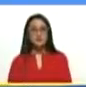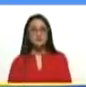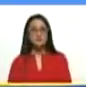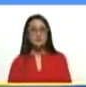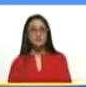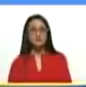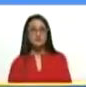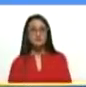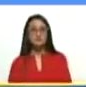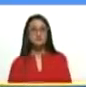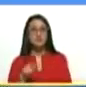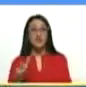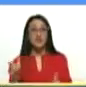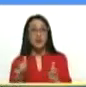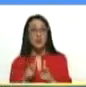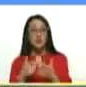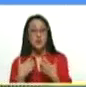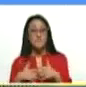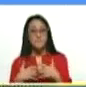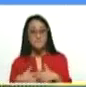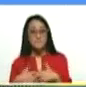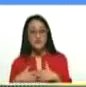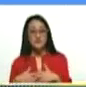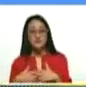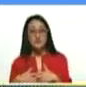Así que esta reunión empresarial,